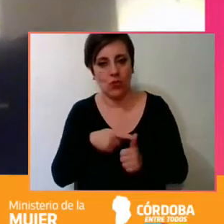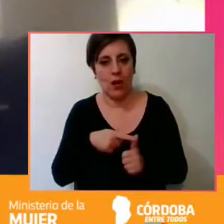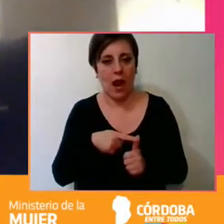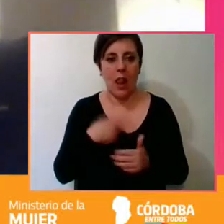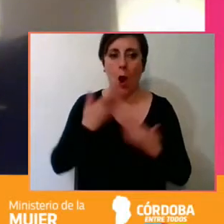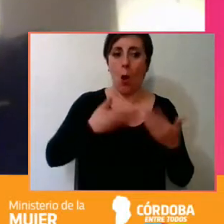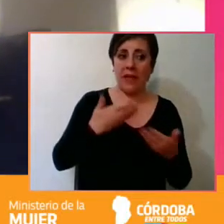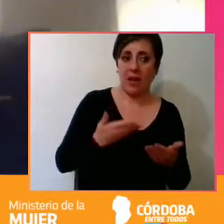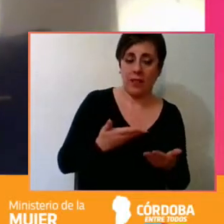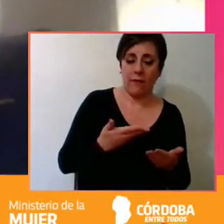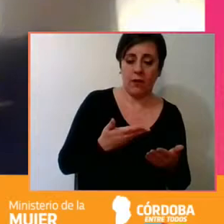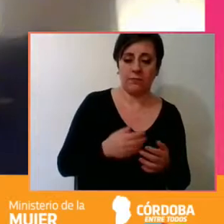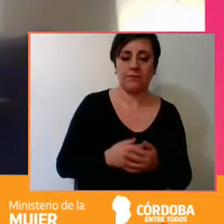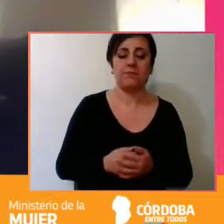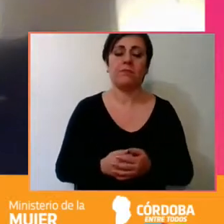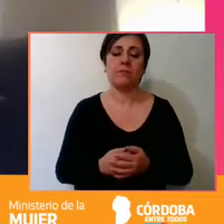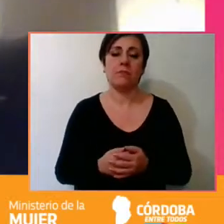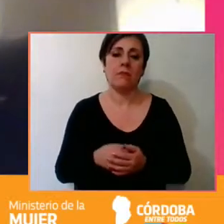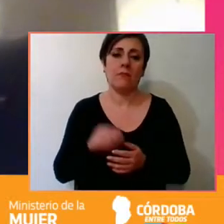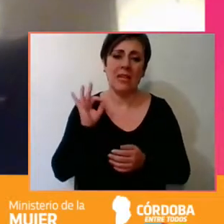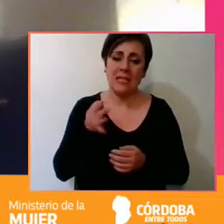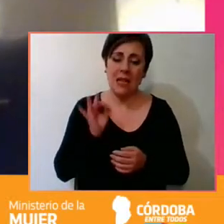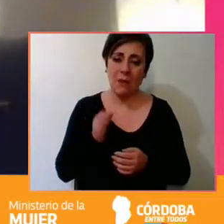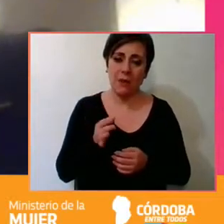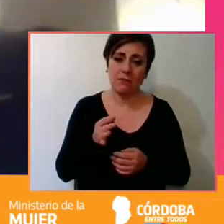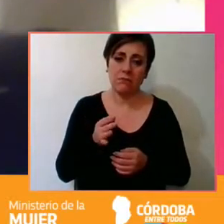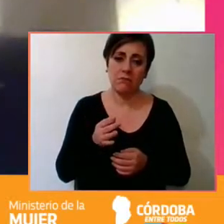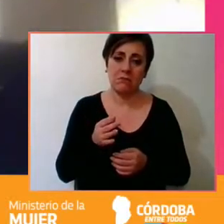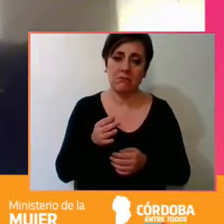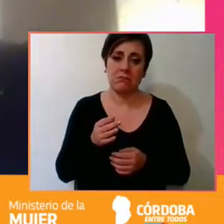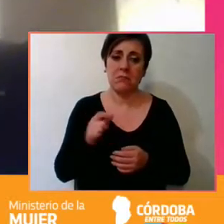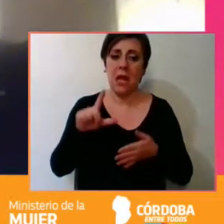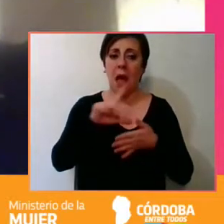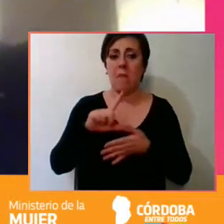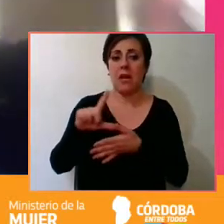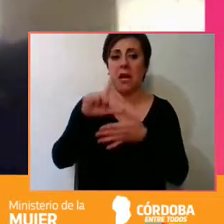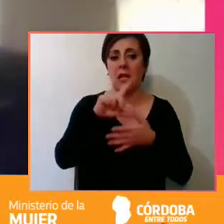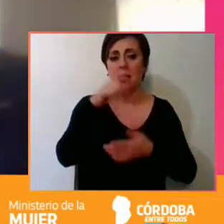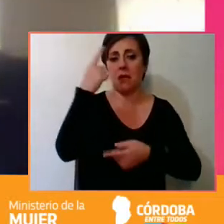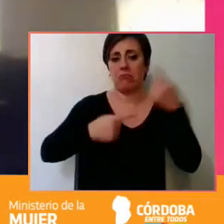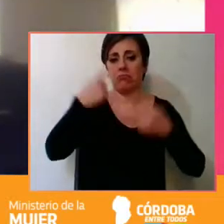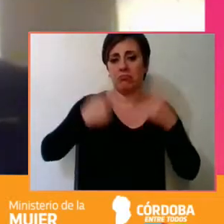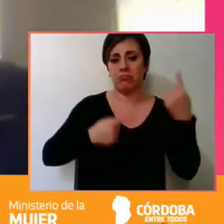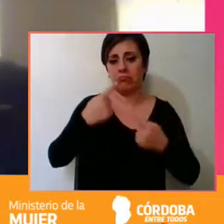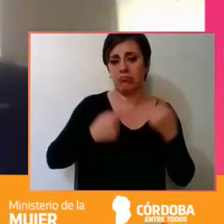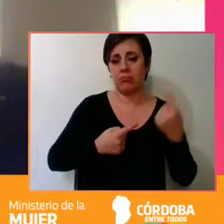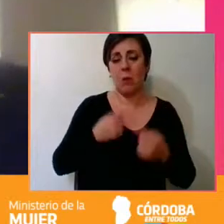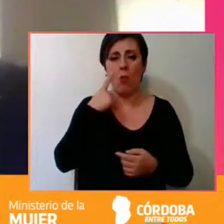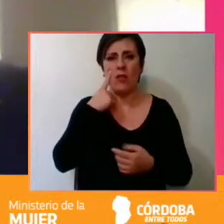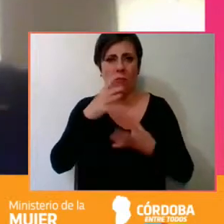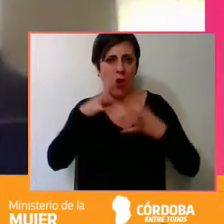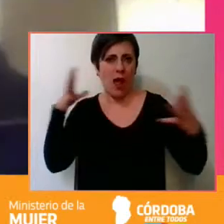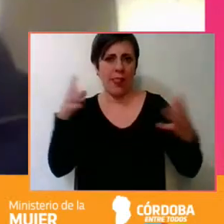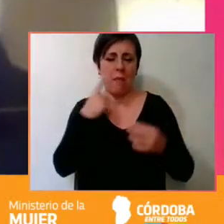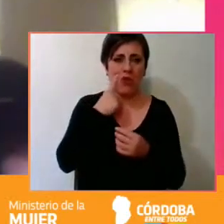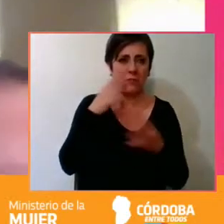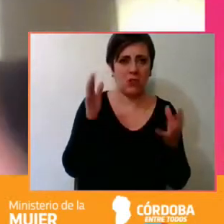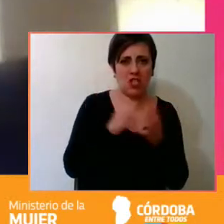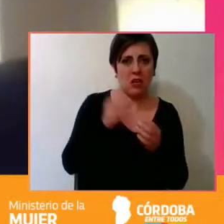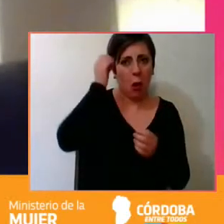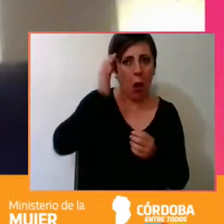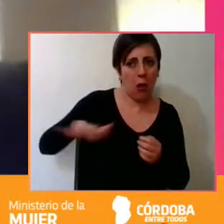operativa. Y saber que América Latina es muy diversa, que hay municipios grandes, municipios chicos, municipios rurales,